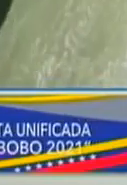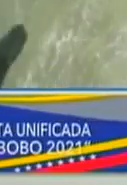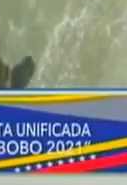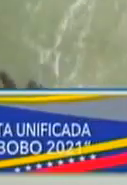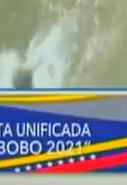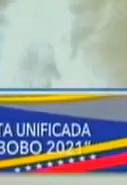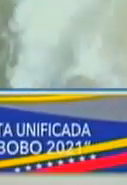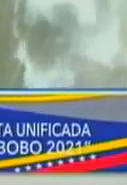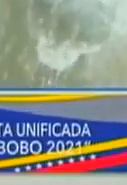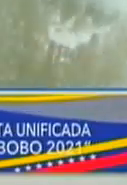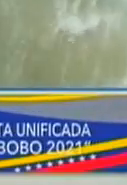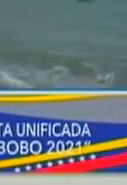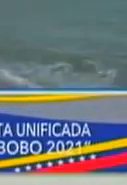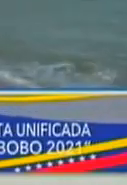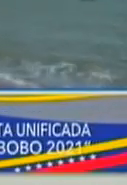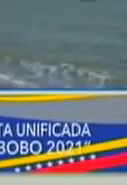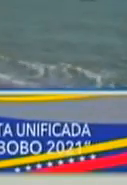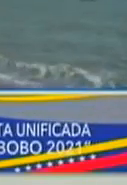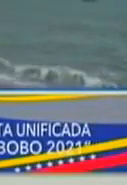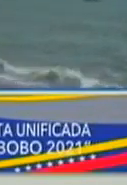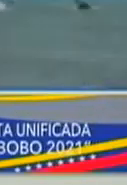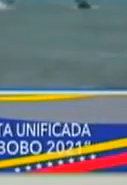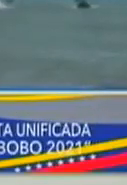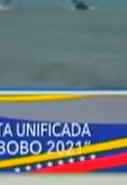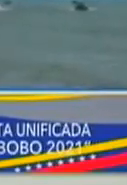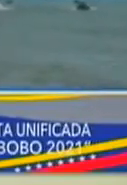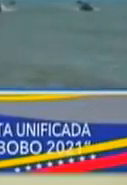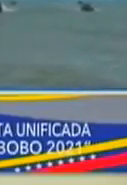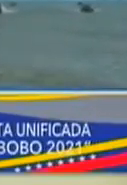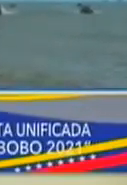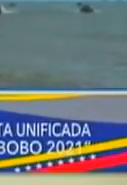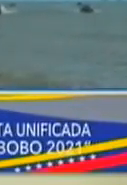Devuelvo el pase, mi comandante en jefe.